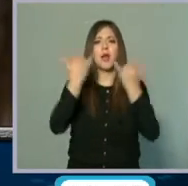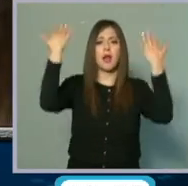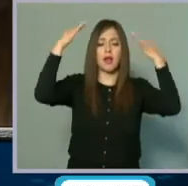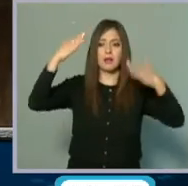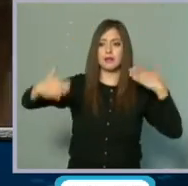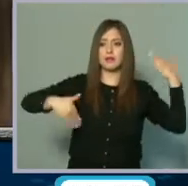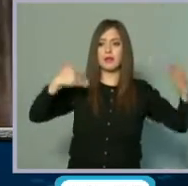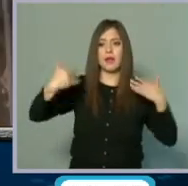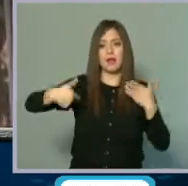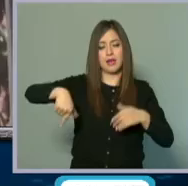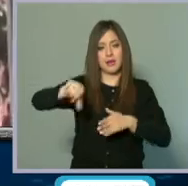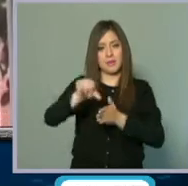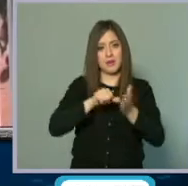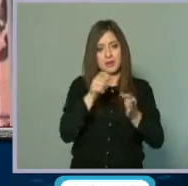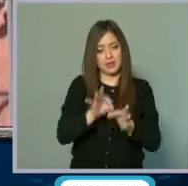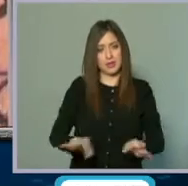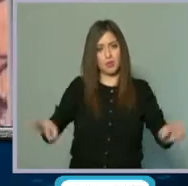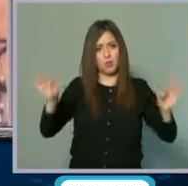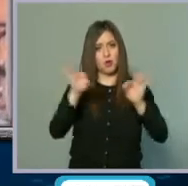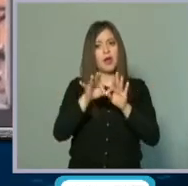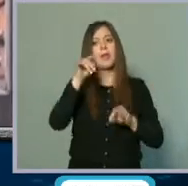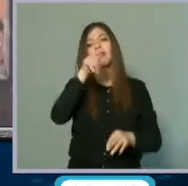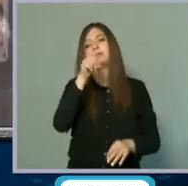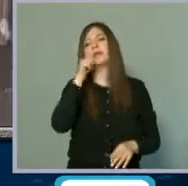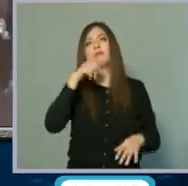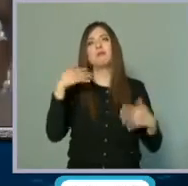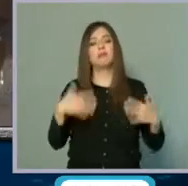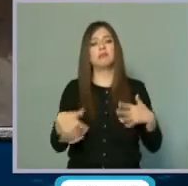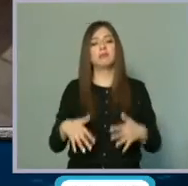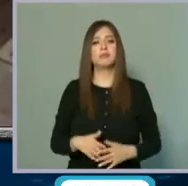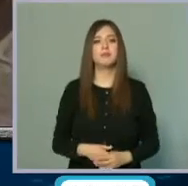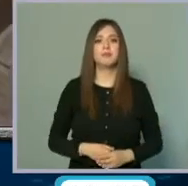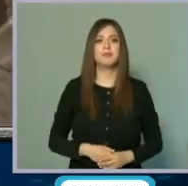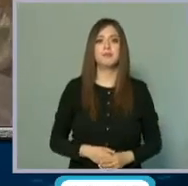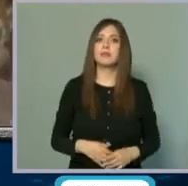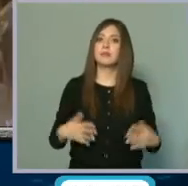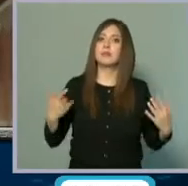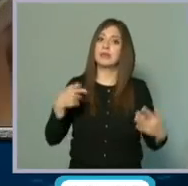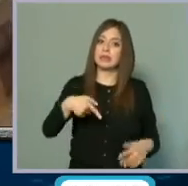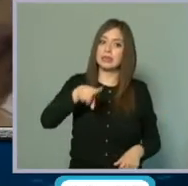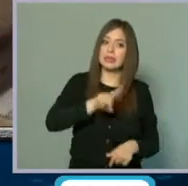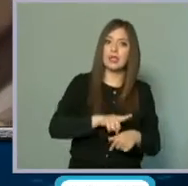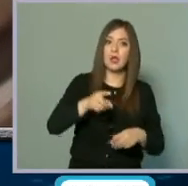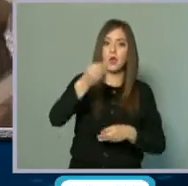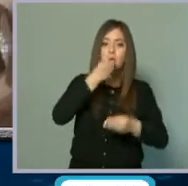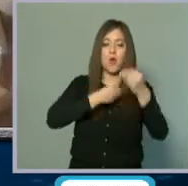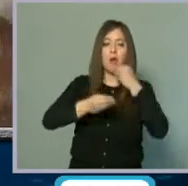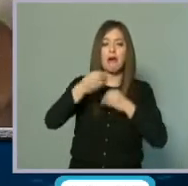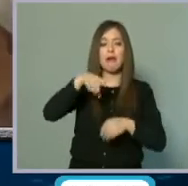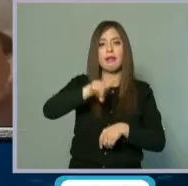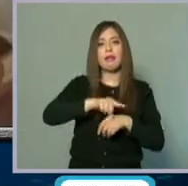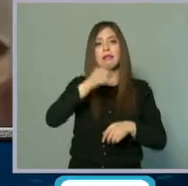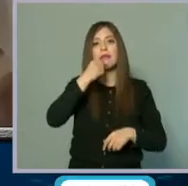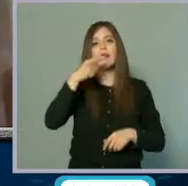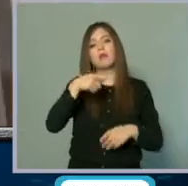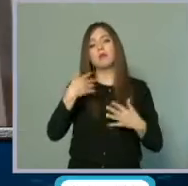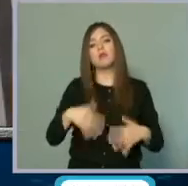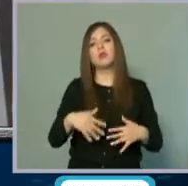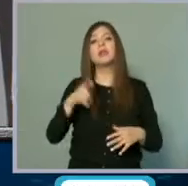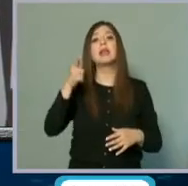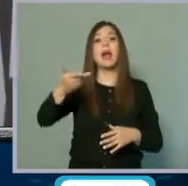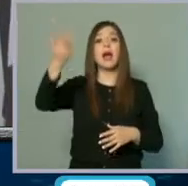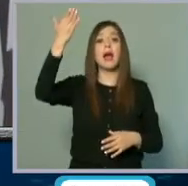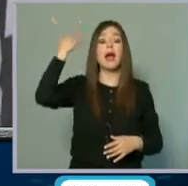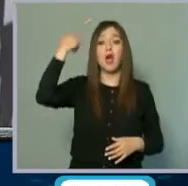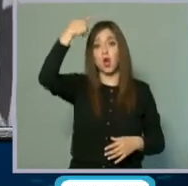niños Muy y las niñas, especial. y ustedes no se quedan atrás en No, esto. bueno, pues para nosotros es la celebración máxima, ¿no? Ya desde ayer comenzamos con la Noche de Museos